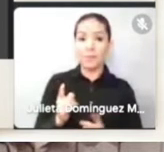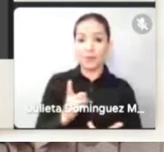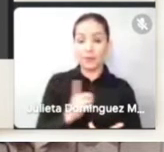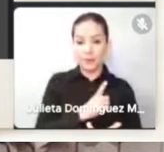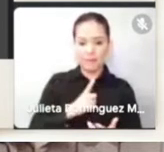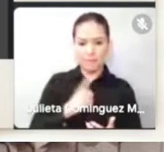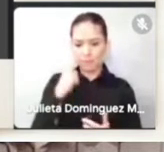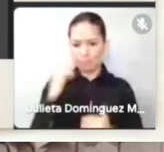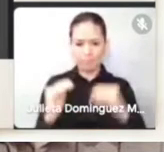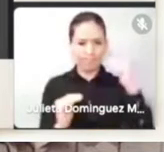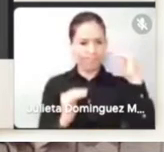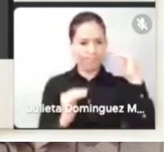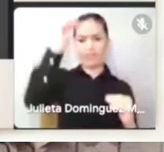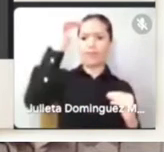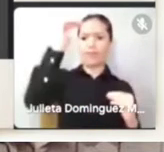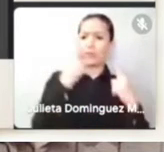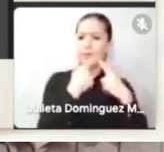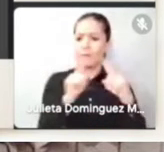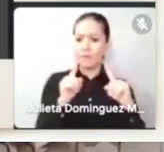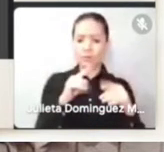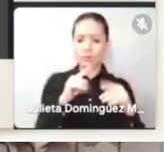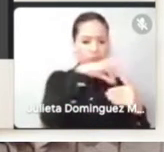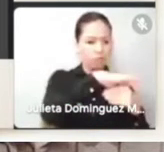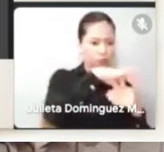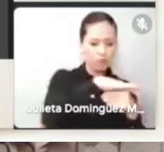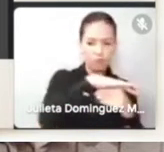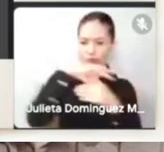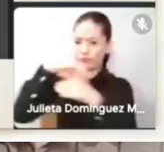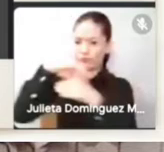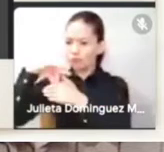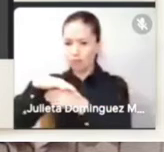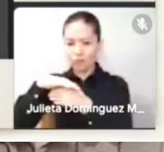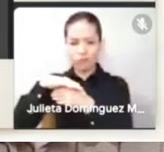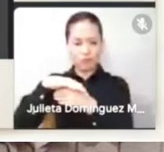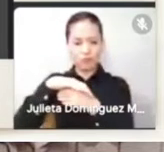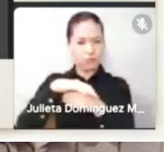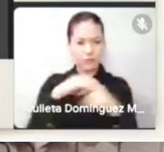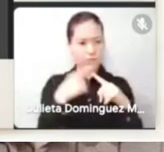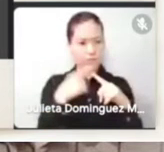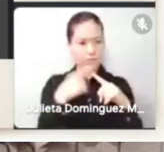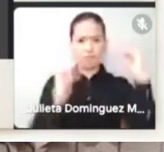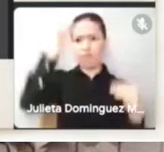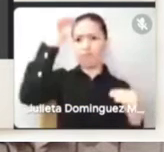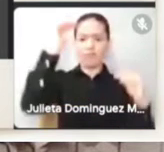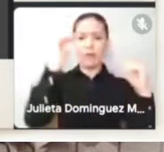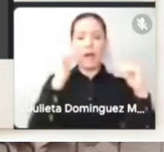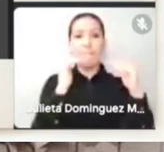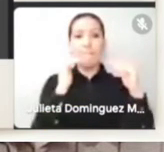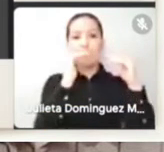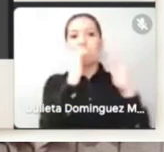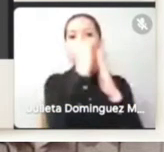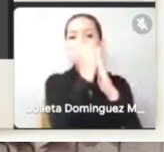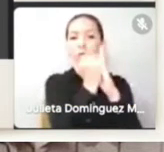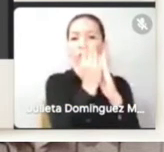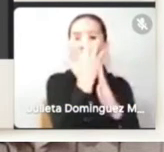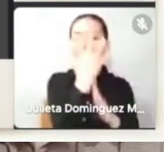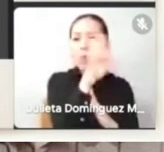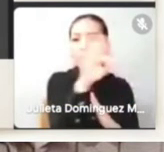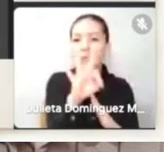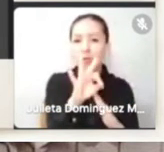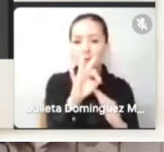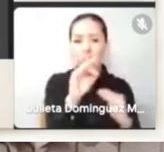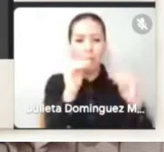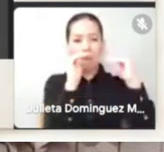entre la votación obtenida entre el primero y segundo lugar menor al 5%, situación que en el caso que nos ocupa no